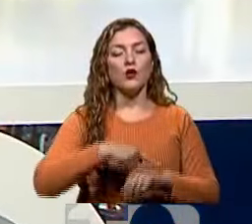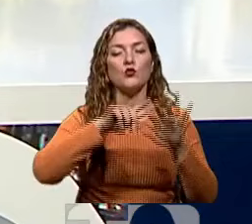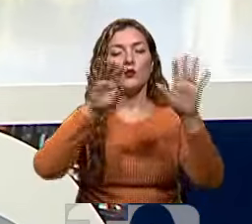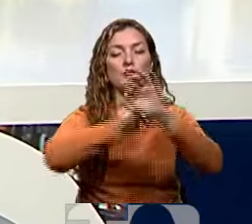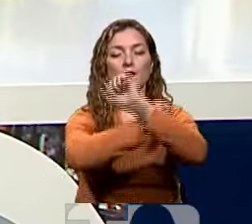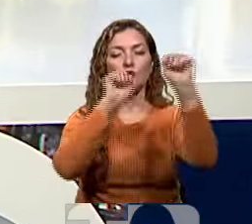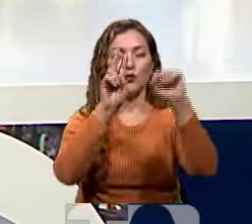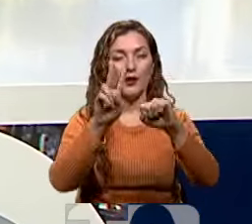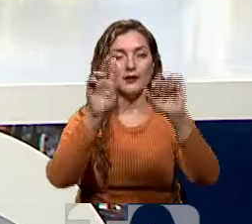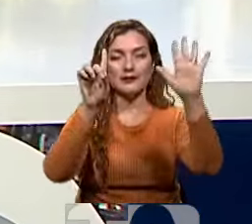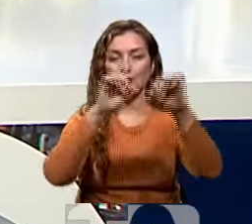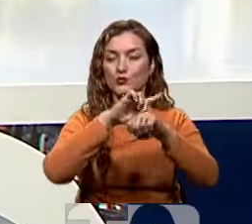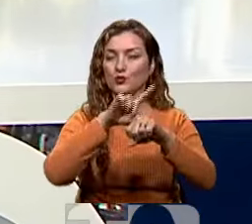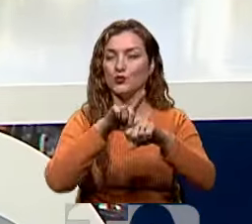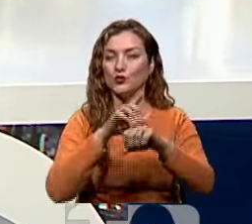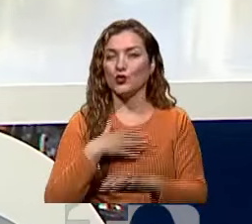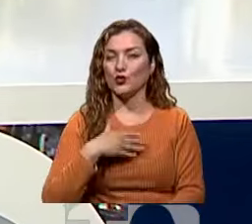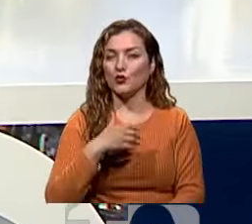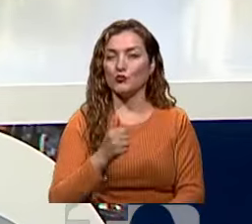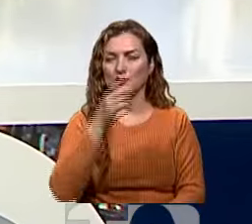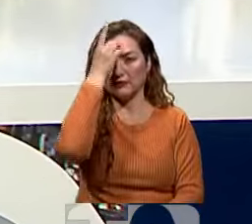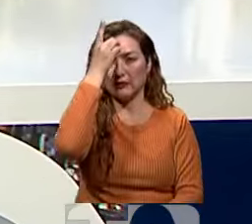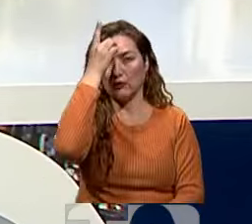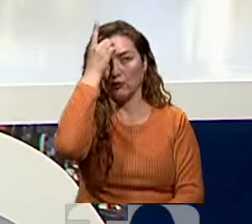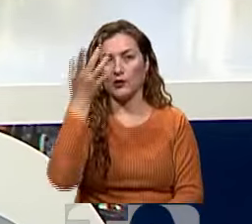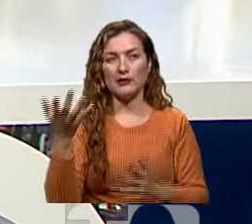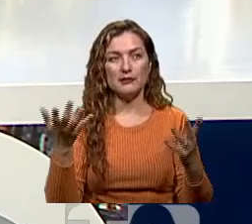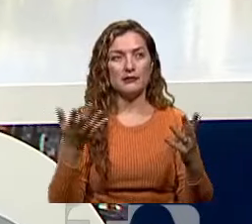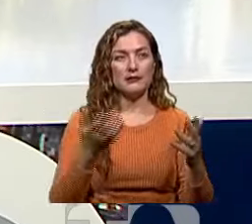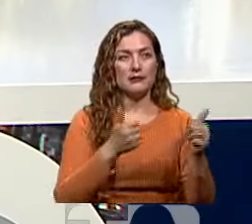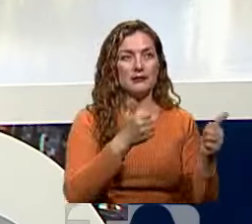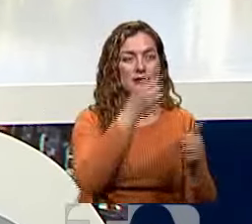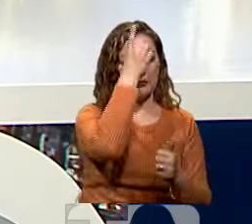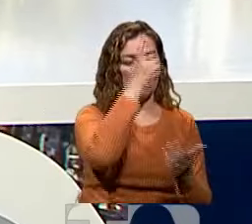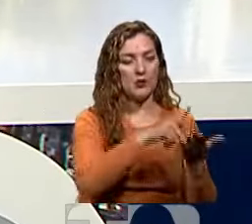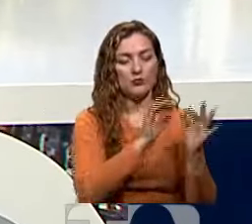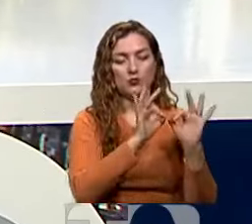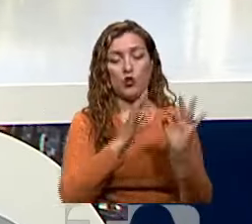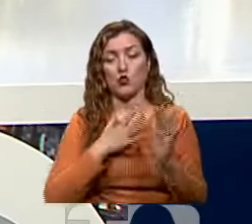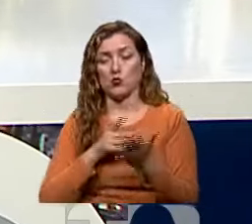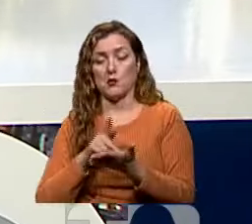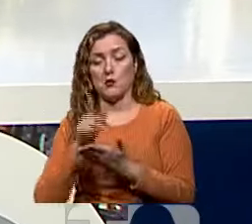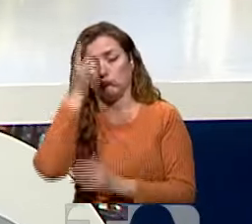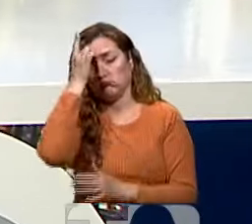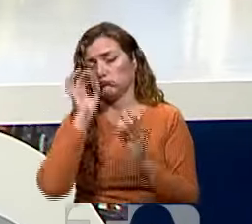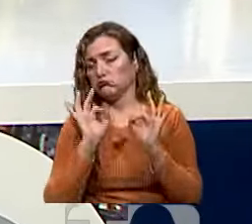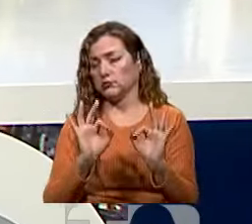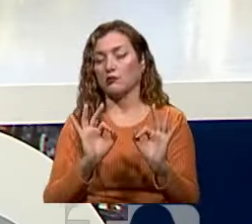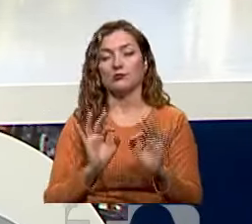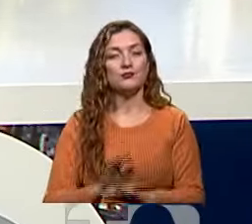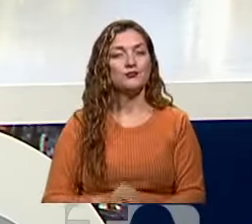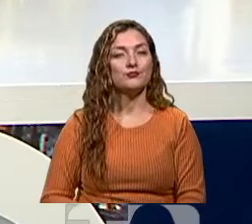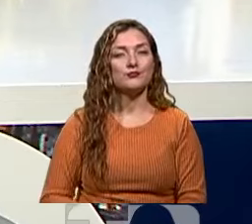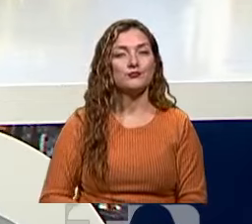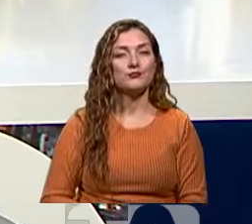De la mañana con 26 minutos. ¿Qué tal eres para una deuda, Andreita? Yo soy buena pagadora. Sí, yo también. Y es cumplida. De eso se trata.